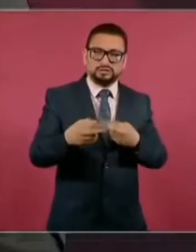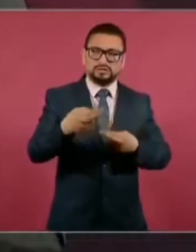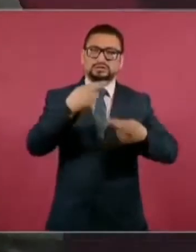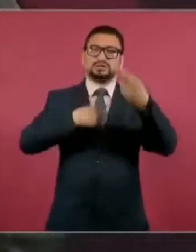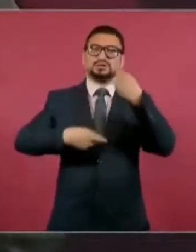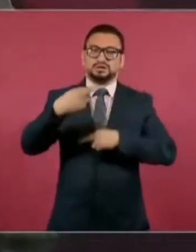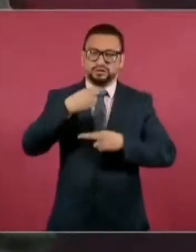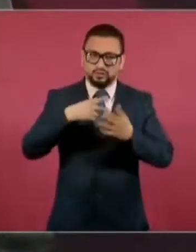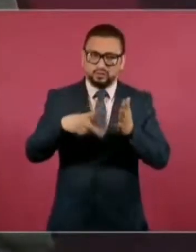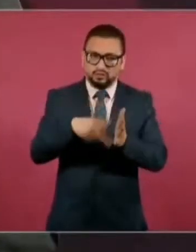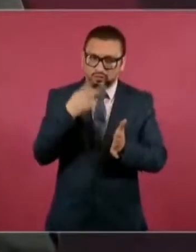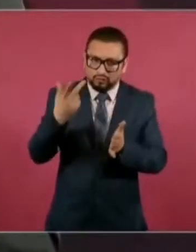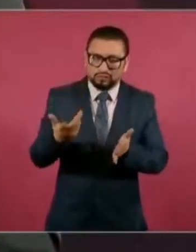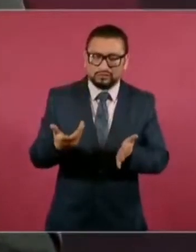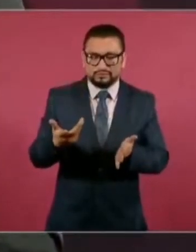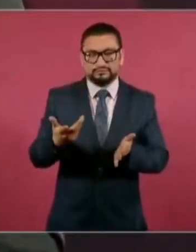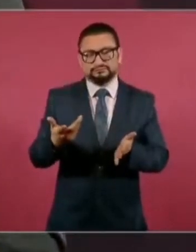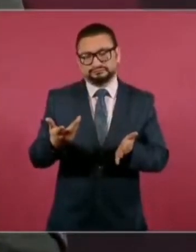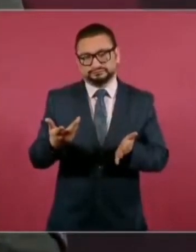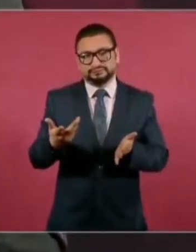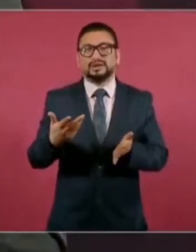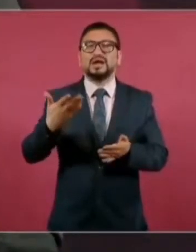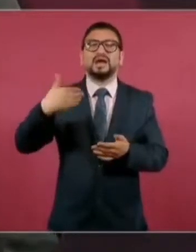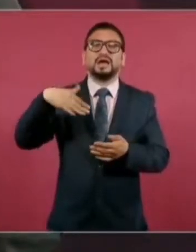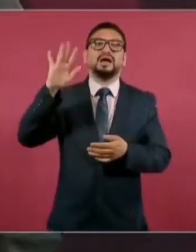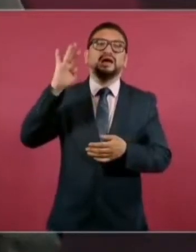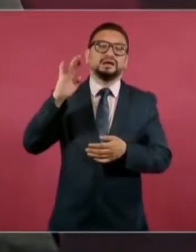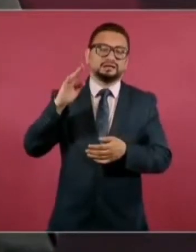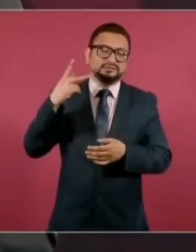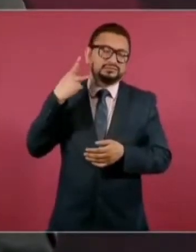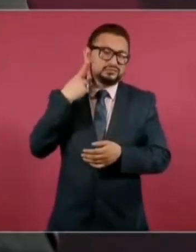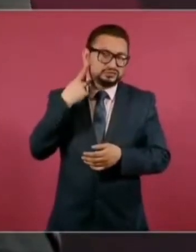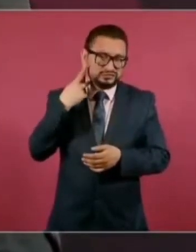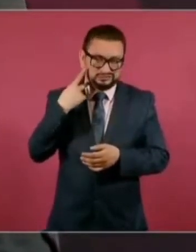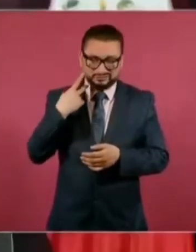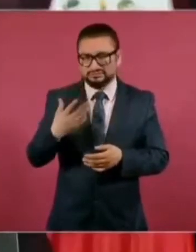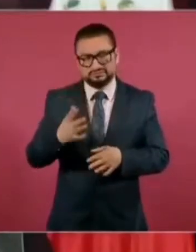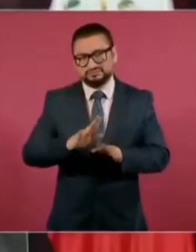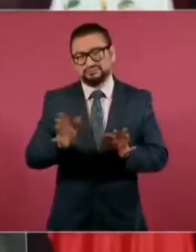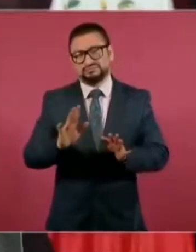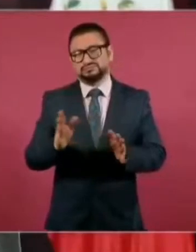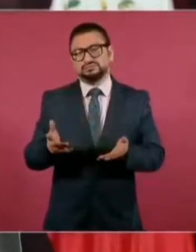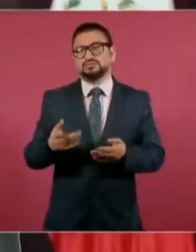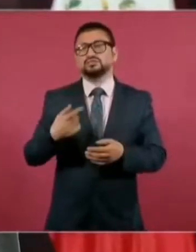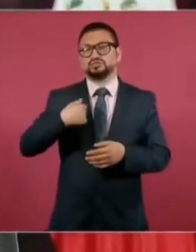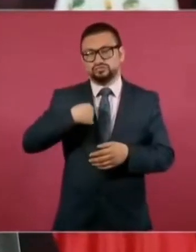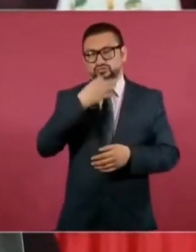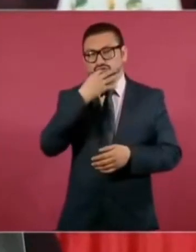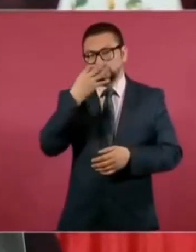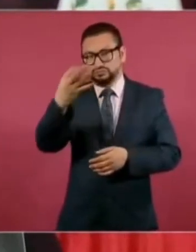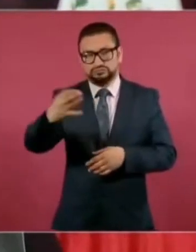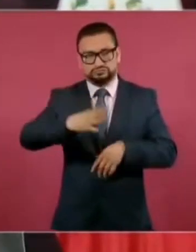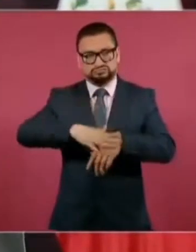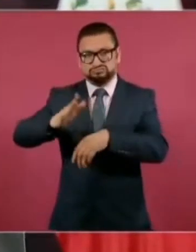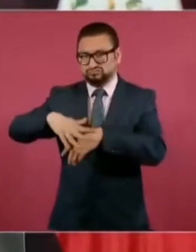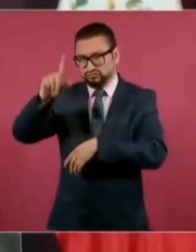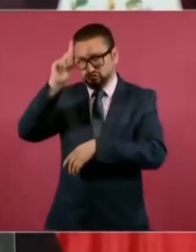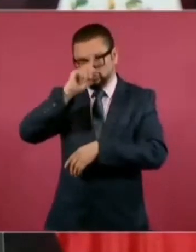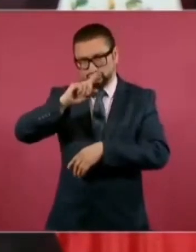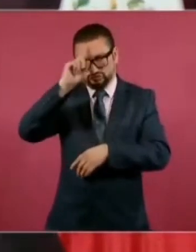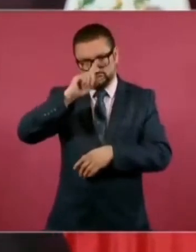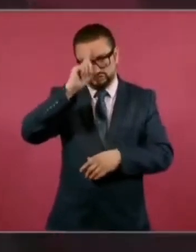que se regrese a la política neoliberal, pues yo les aconsejaría que